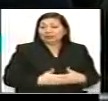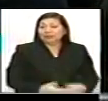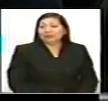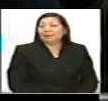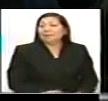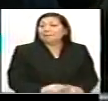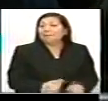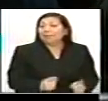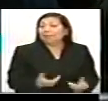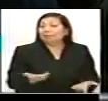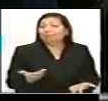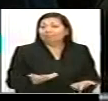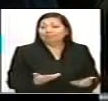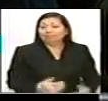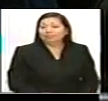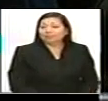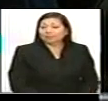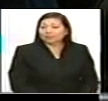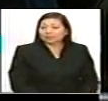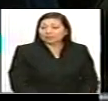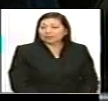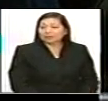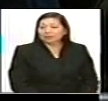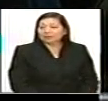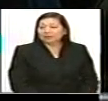pero no hay en Matucana. ¿Y eso quién le